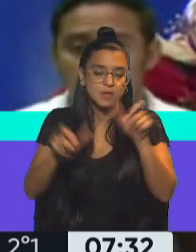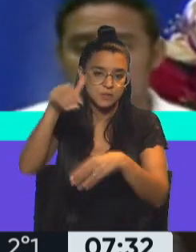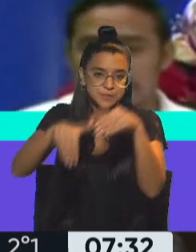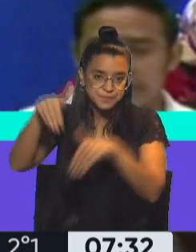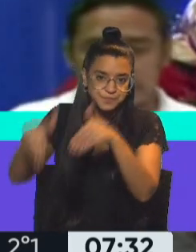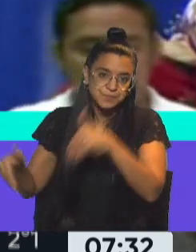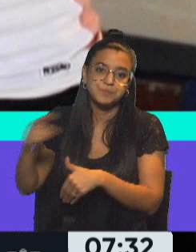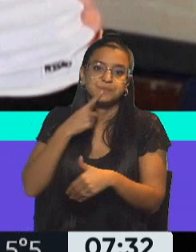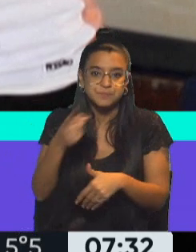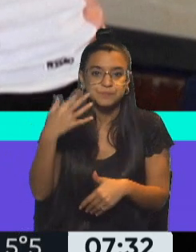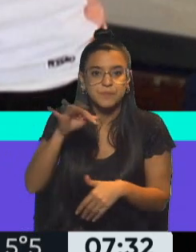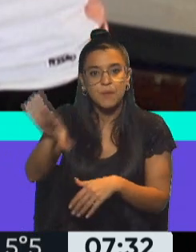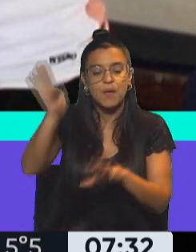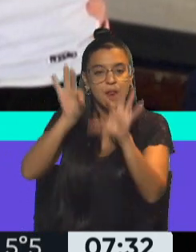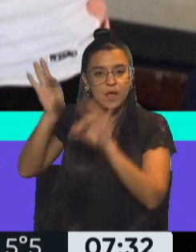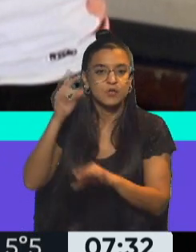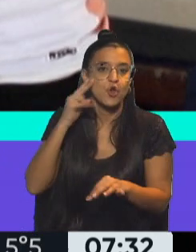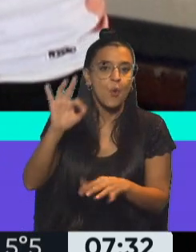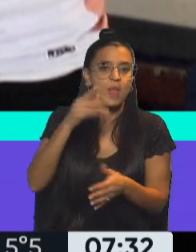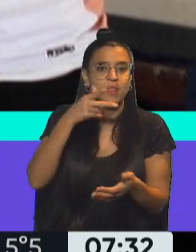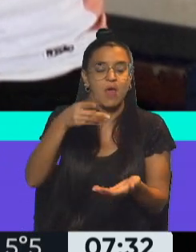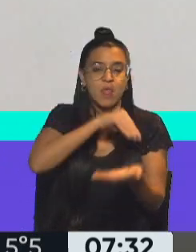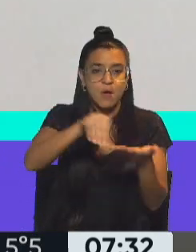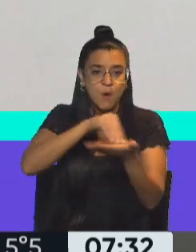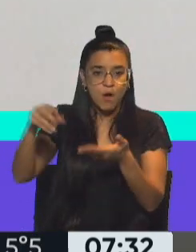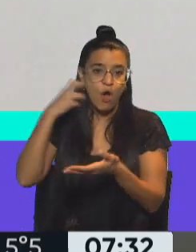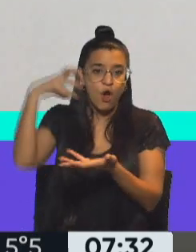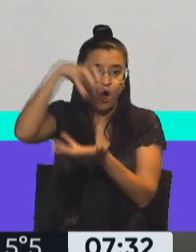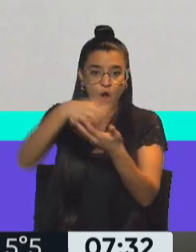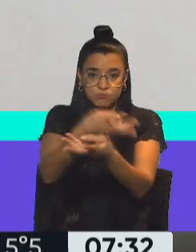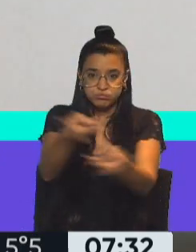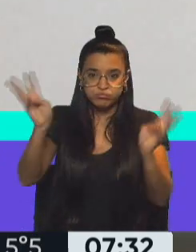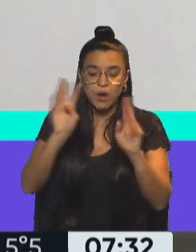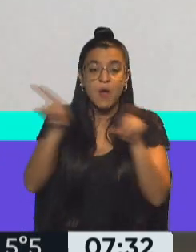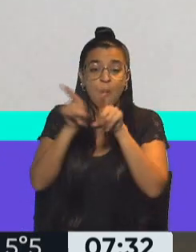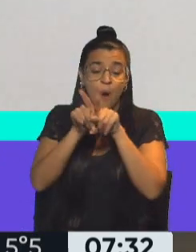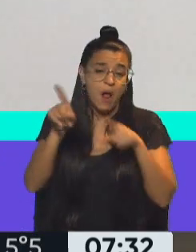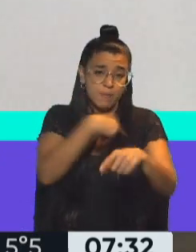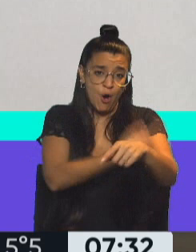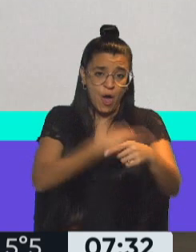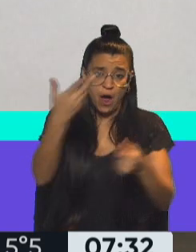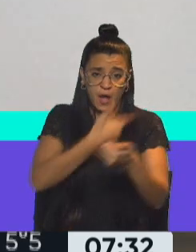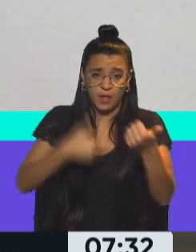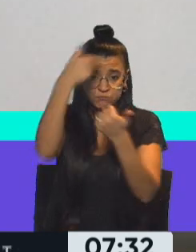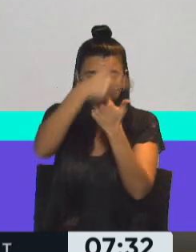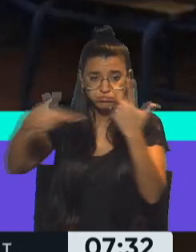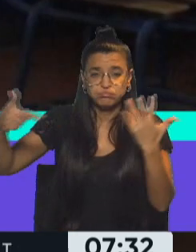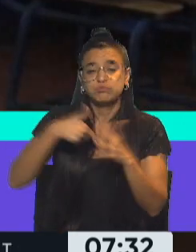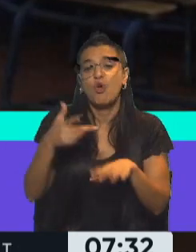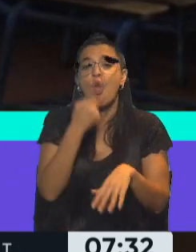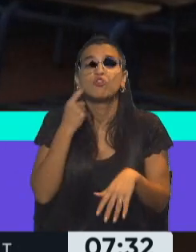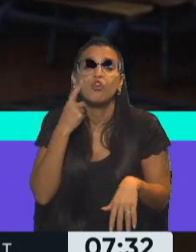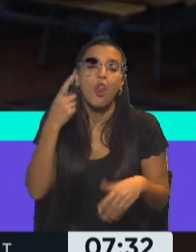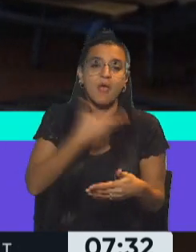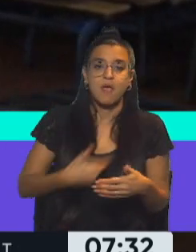llamados a designar a 90 diputados de un Congreso que, igual que todos los poderes del Estado, está bajo control del